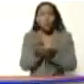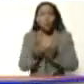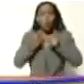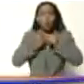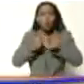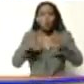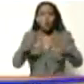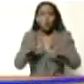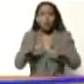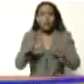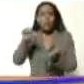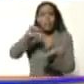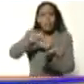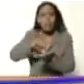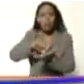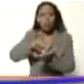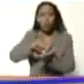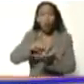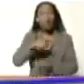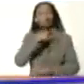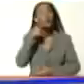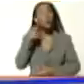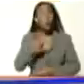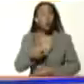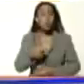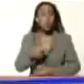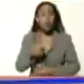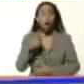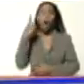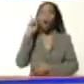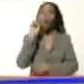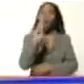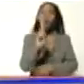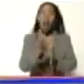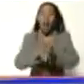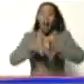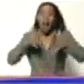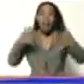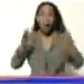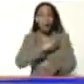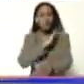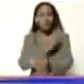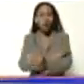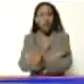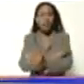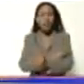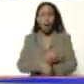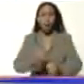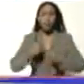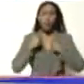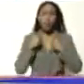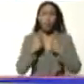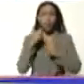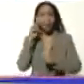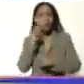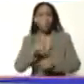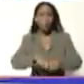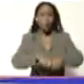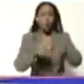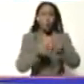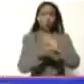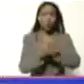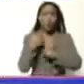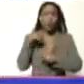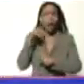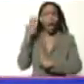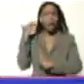y multicéntrico. Rusia es una gran potencia emergente que ha roto con la visión occidentalista o